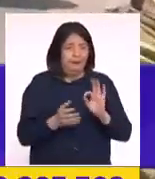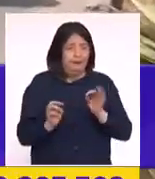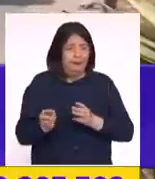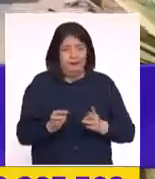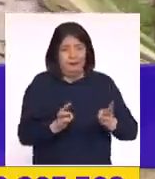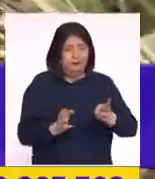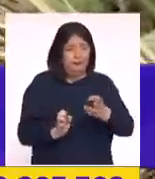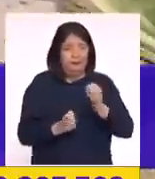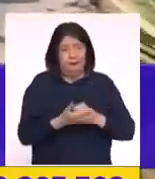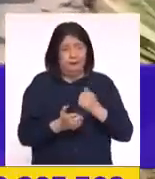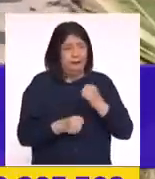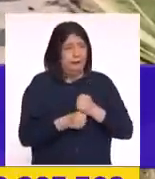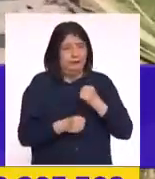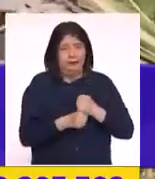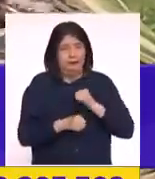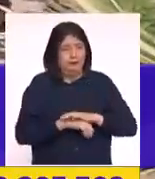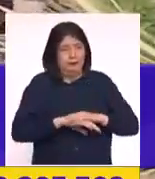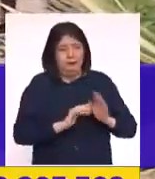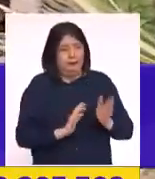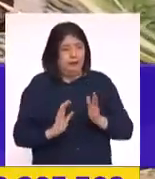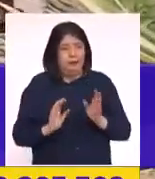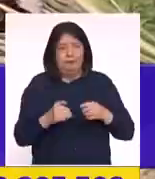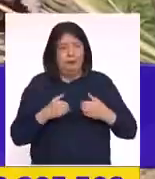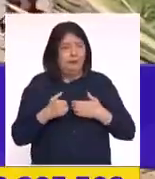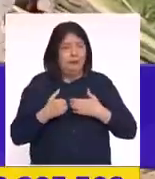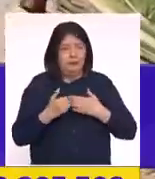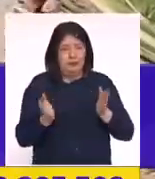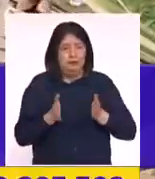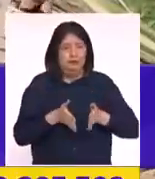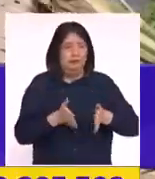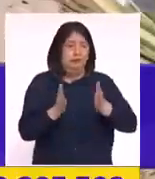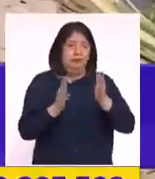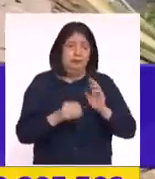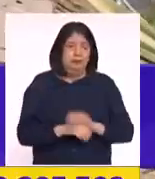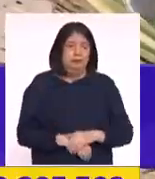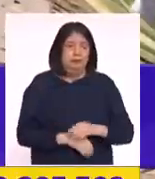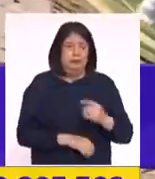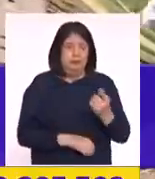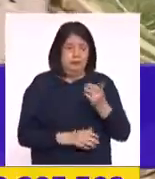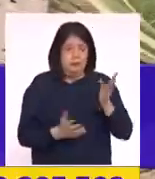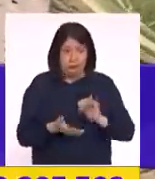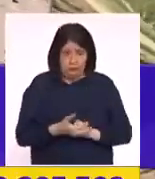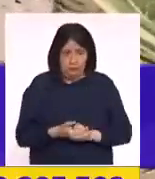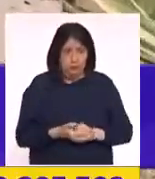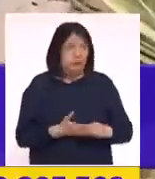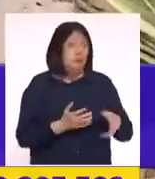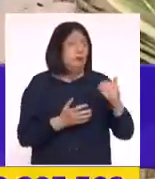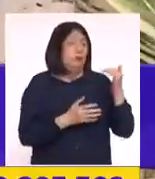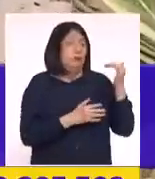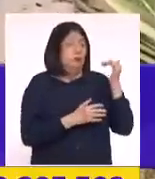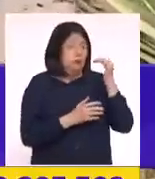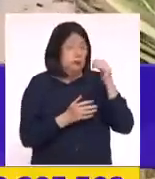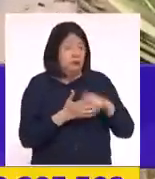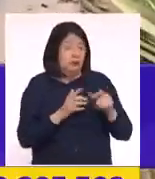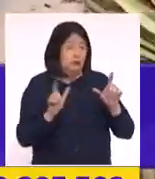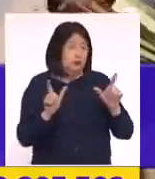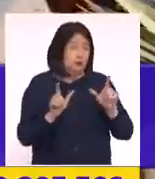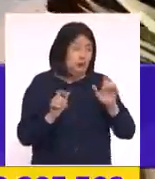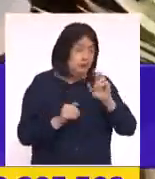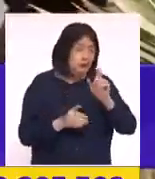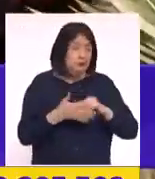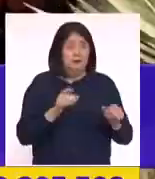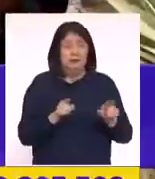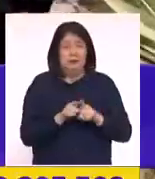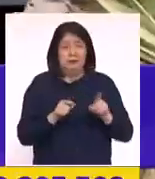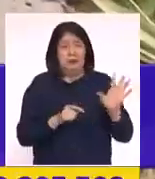estrategia definitiva para poder liberar la vía. Lo que ha ocurrido es que no solo han atacado a los medios de comunicación, sino a todos los vehículos que